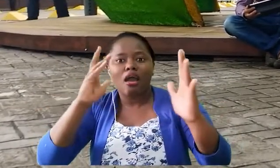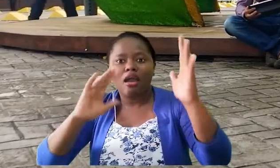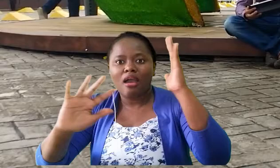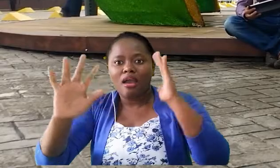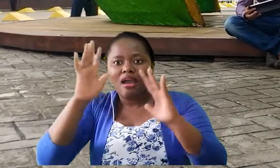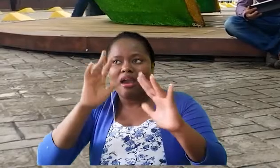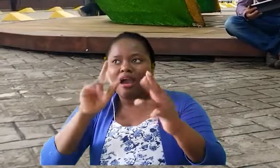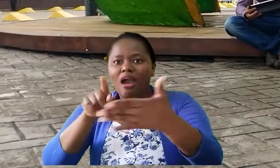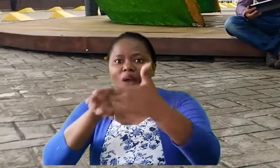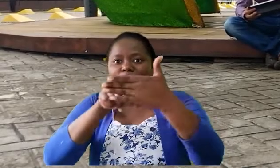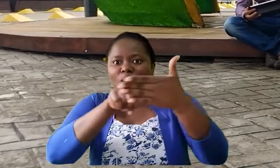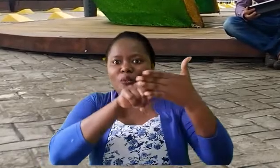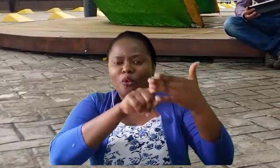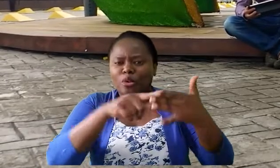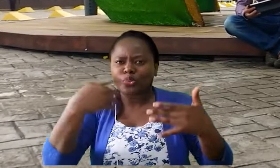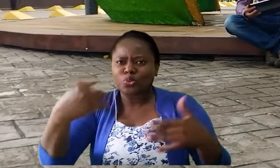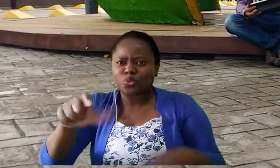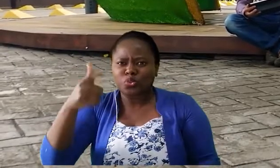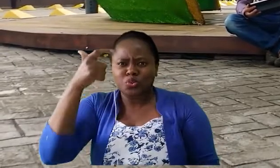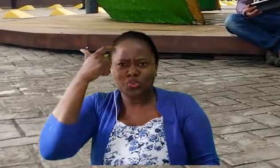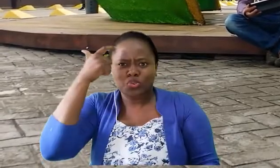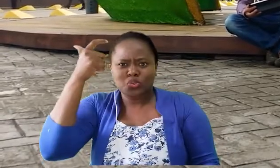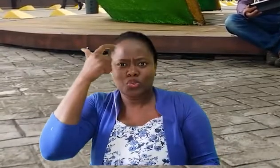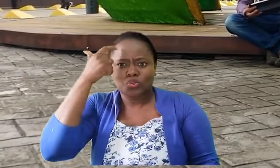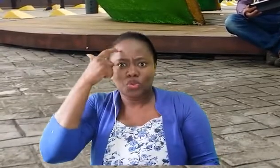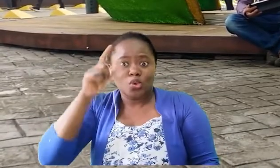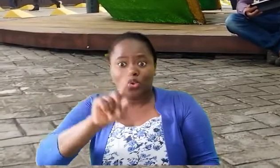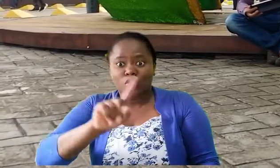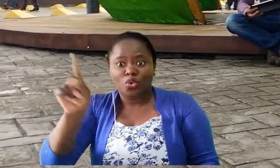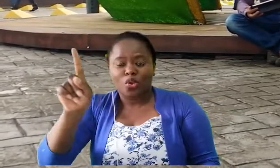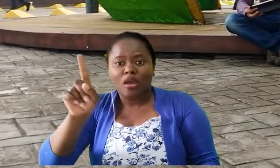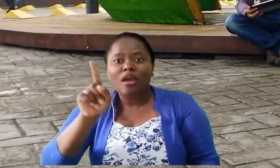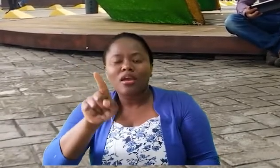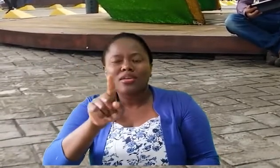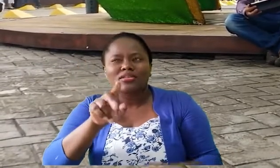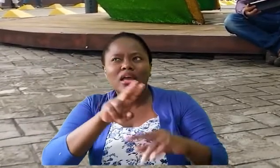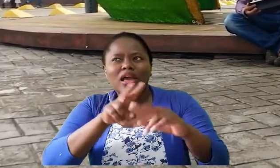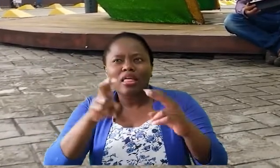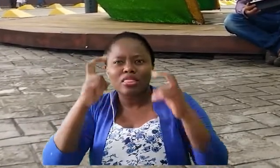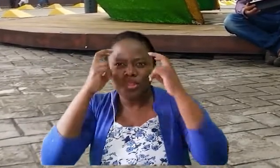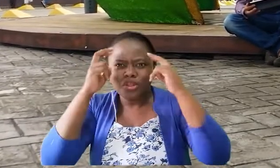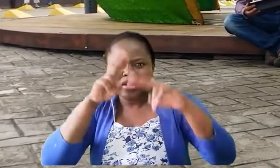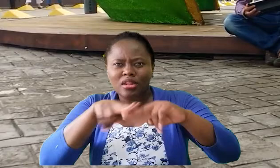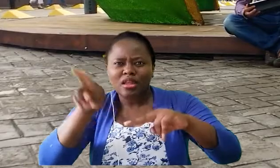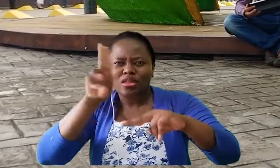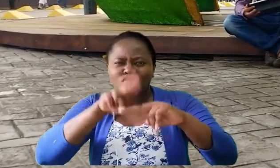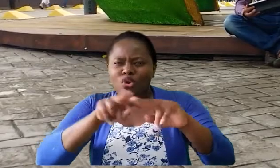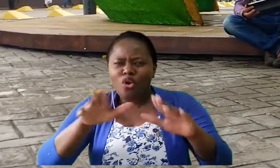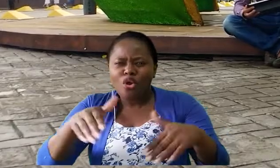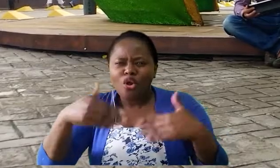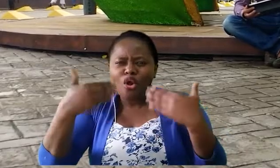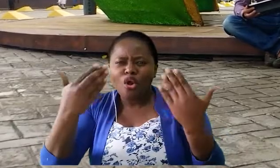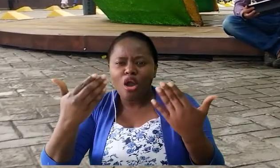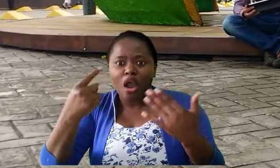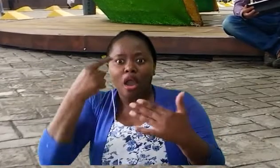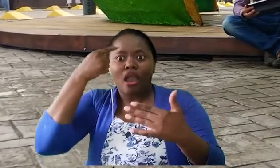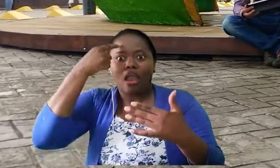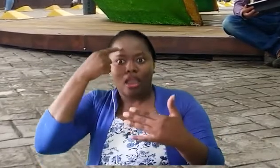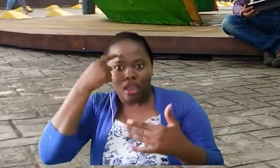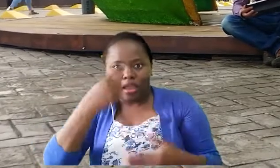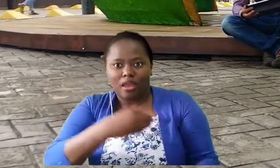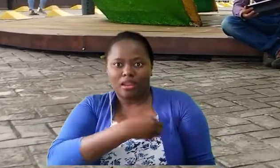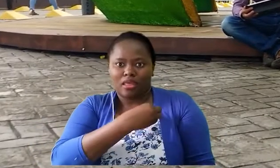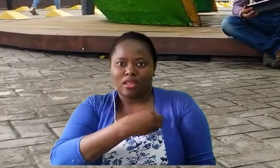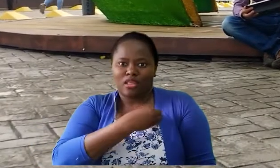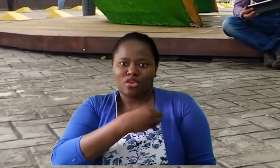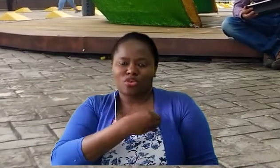esta teología de la naturaleza realmente parte de una tradición religiosa. Se basa en